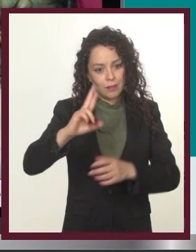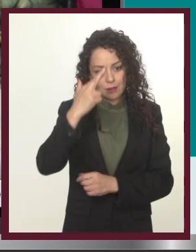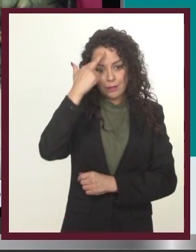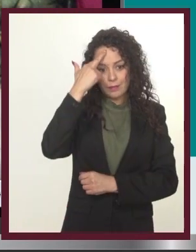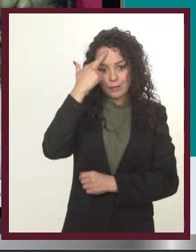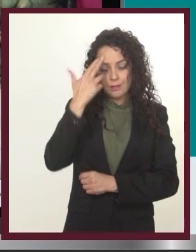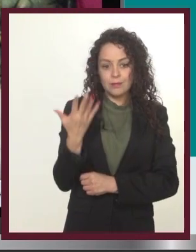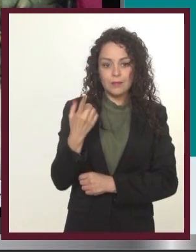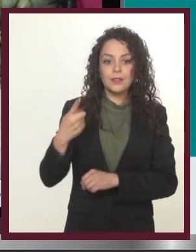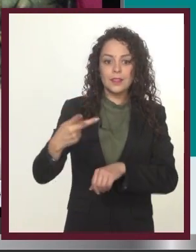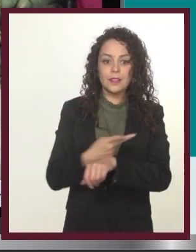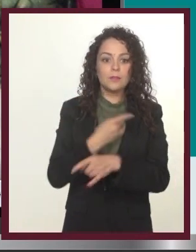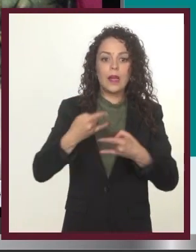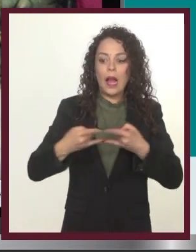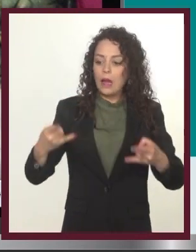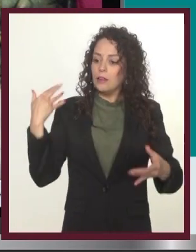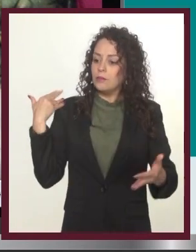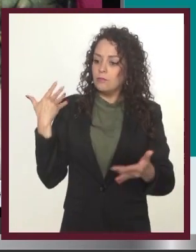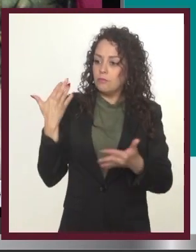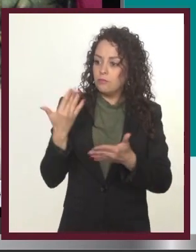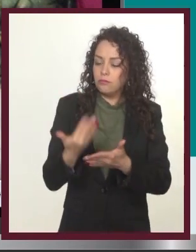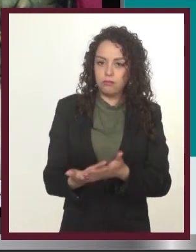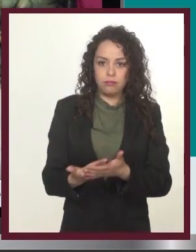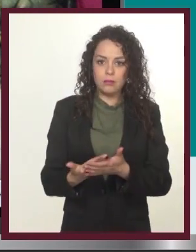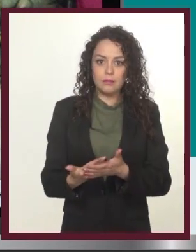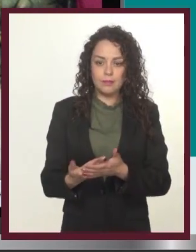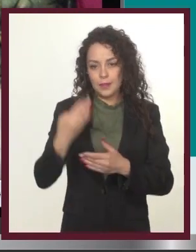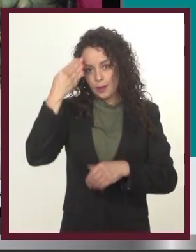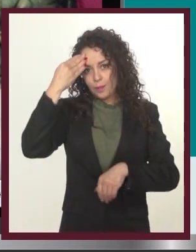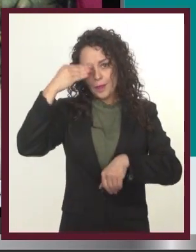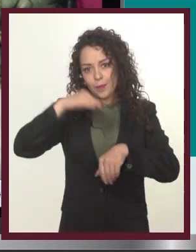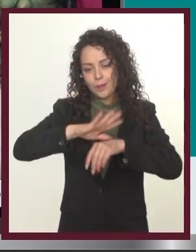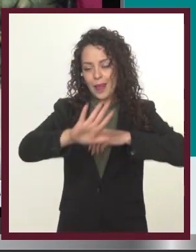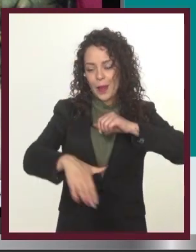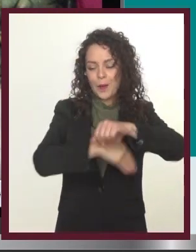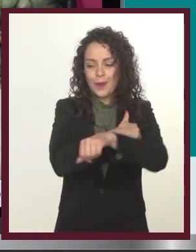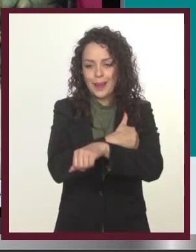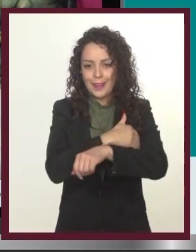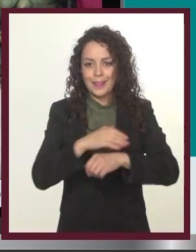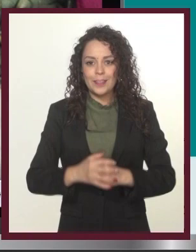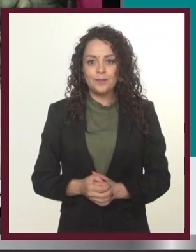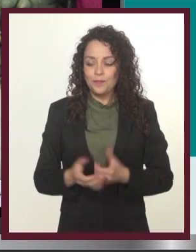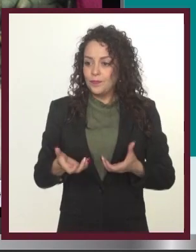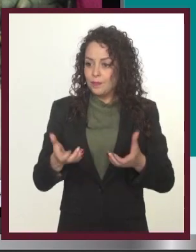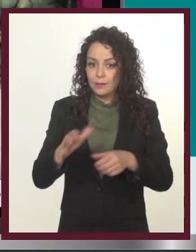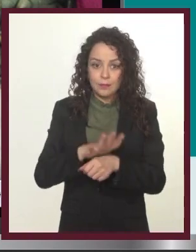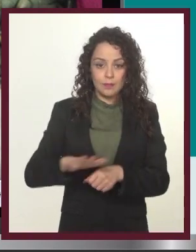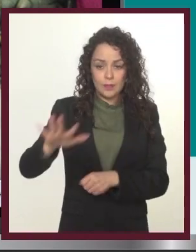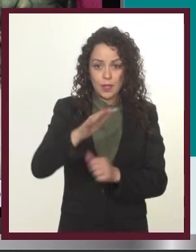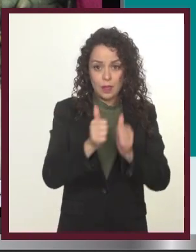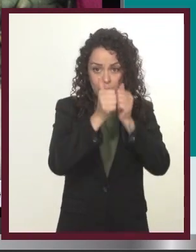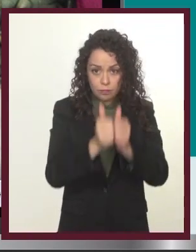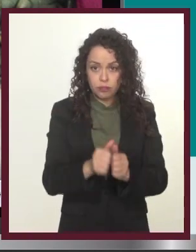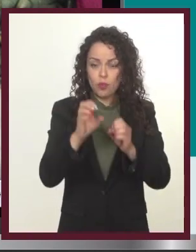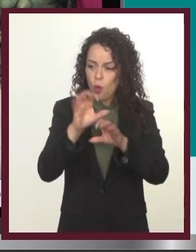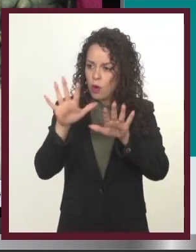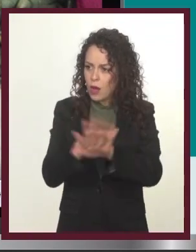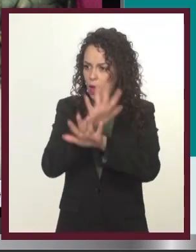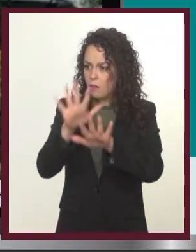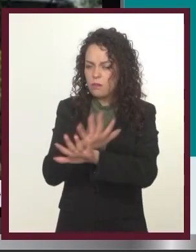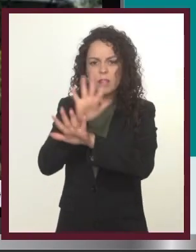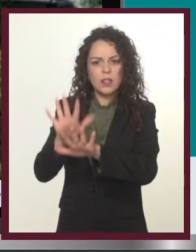Con un hecho histórico, con un hecho memorable, con una huella de la memoria. ¿El espacio público es algo estático o